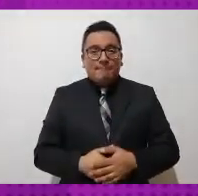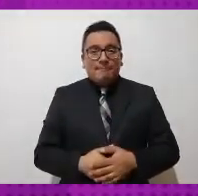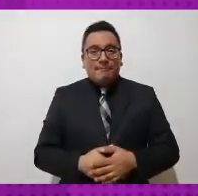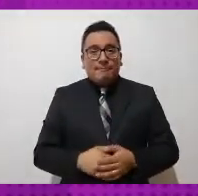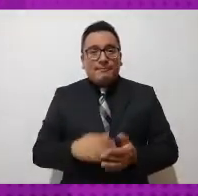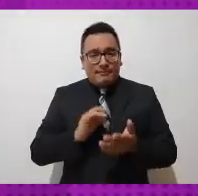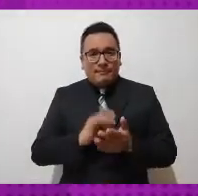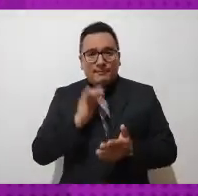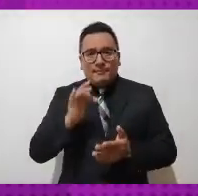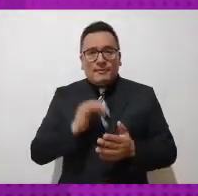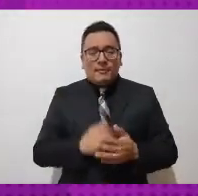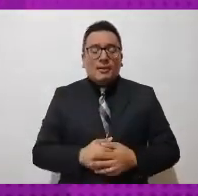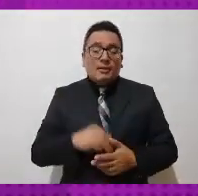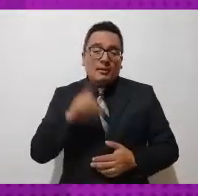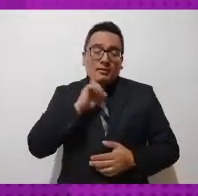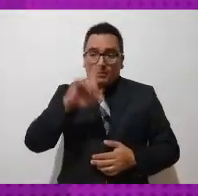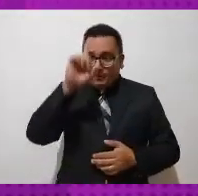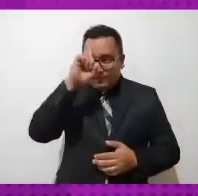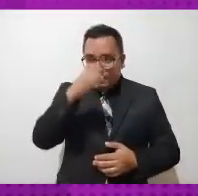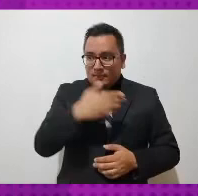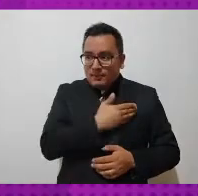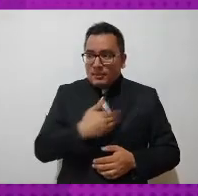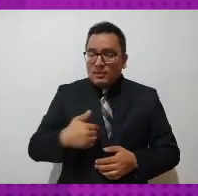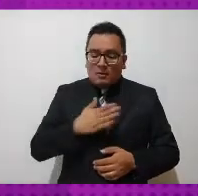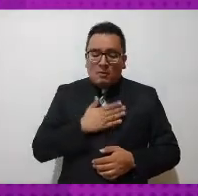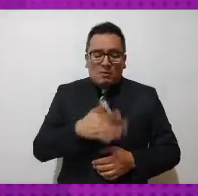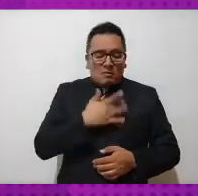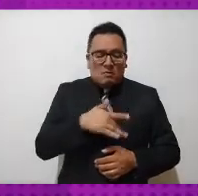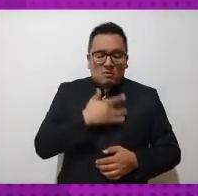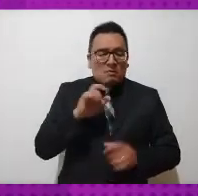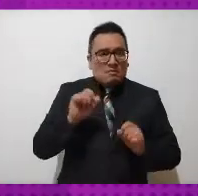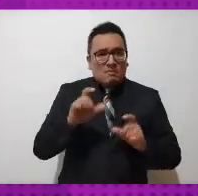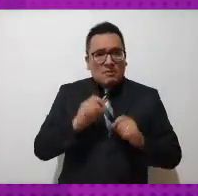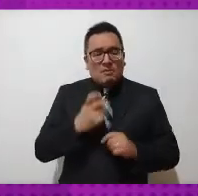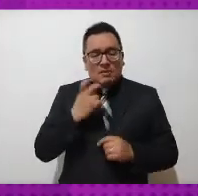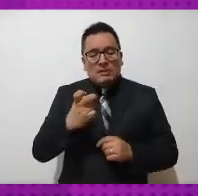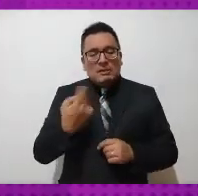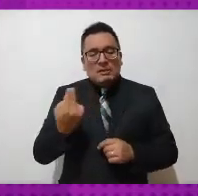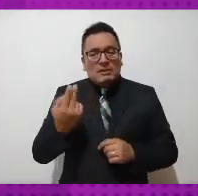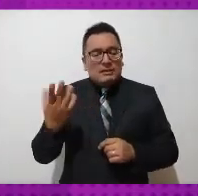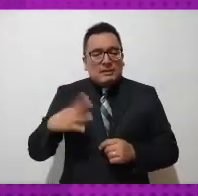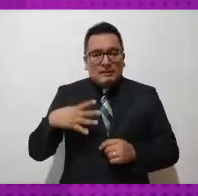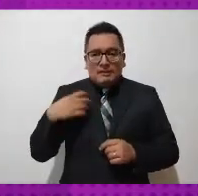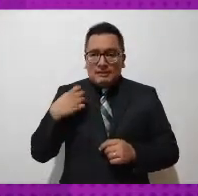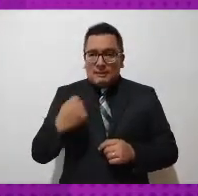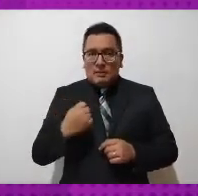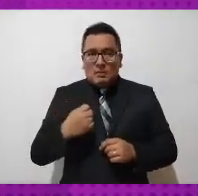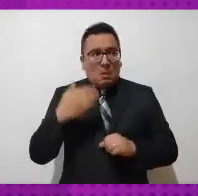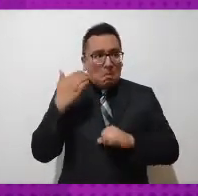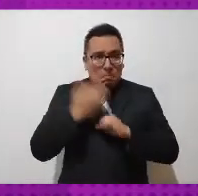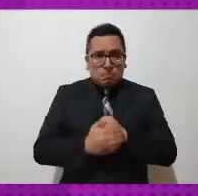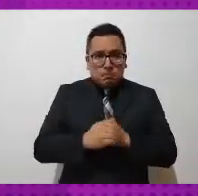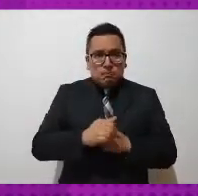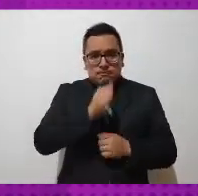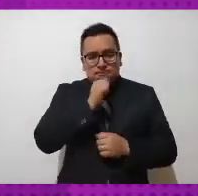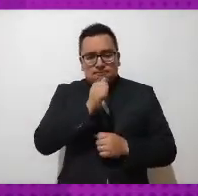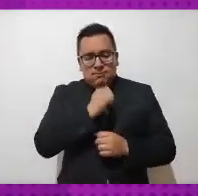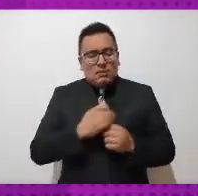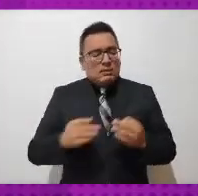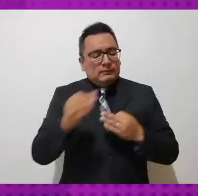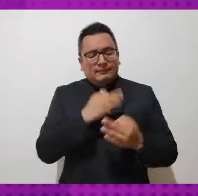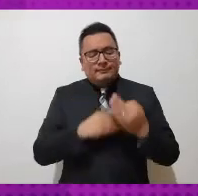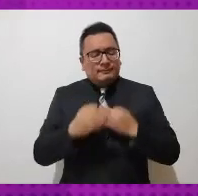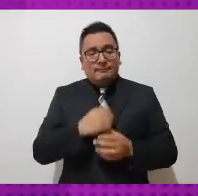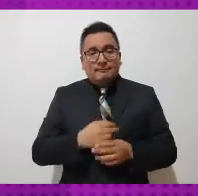Muchas gracias, consejera presidenta, y coincido plenamente contigo, ¿no? Es una lucha que todavía no termina, todas